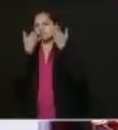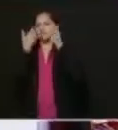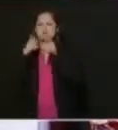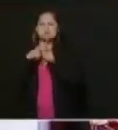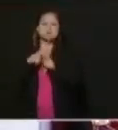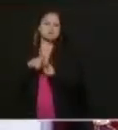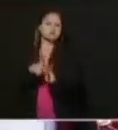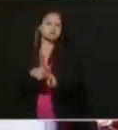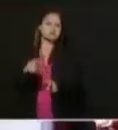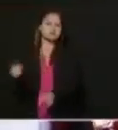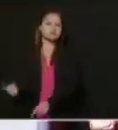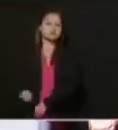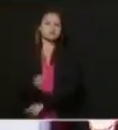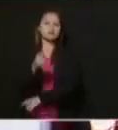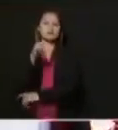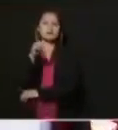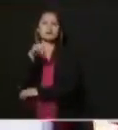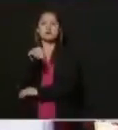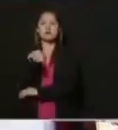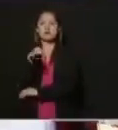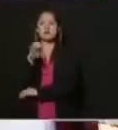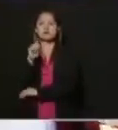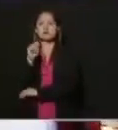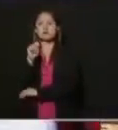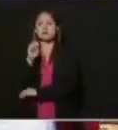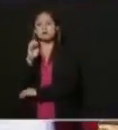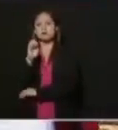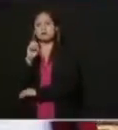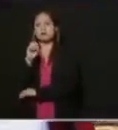Que fluye. Oh Meteol, que así sea.